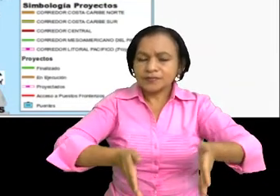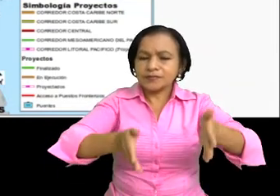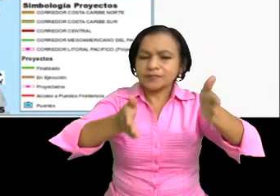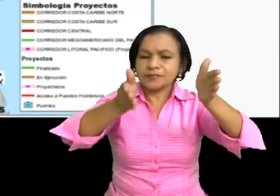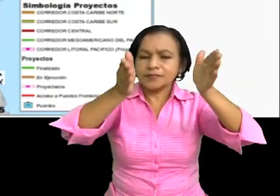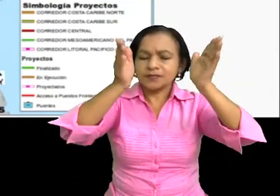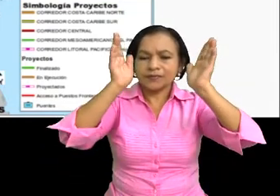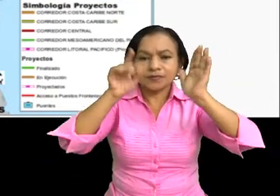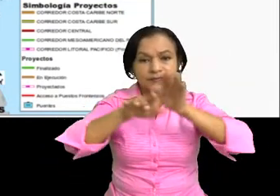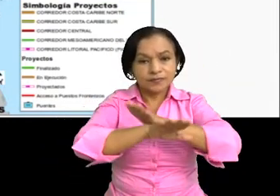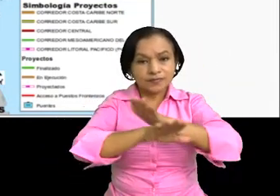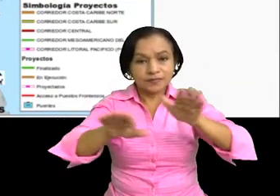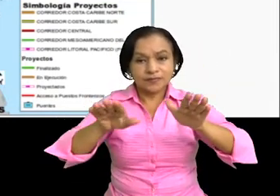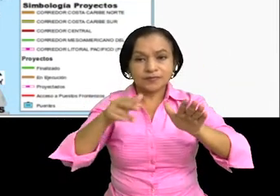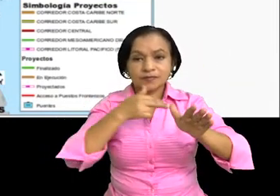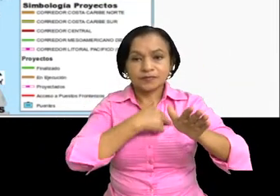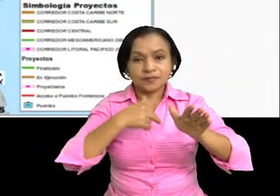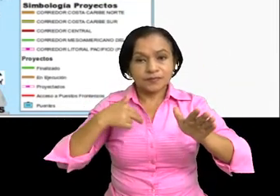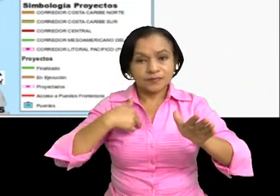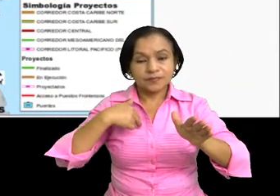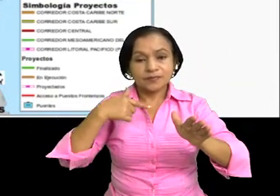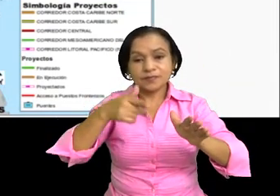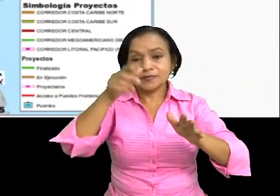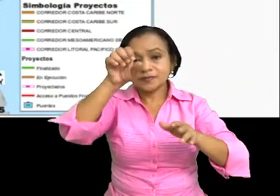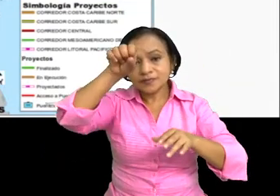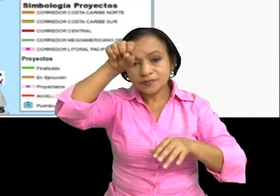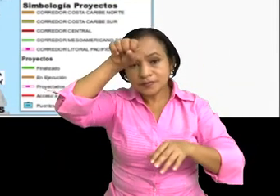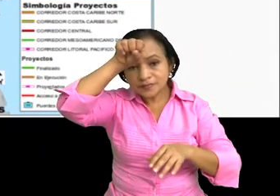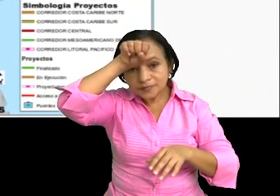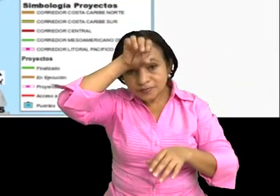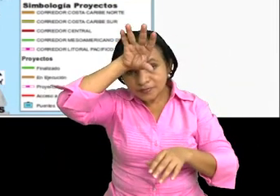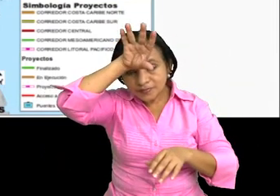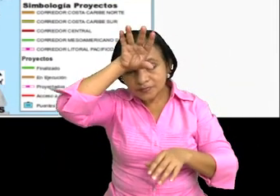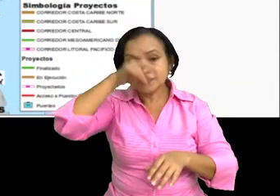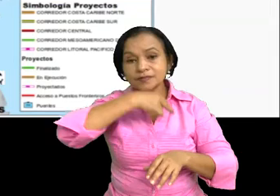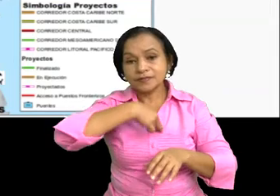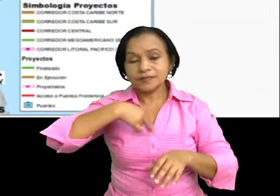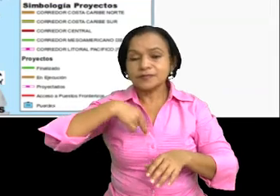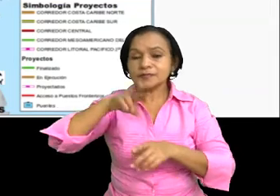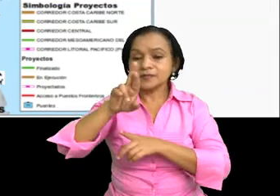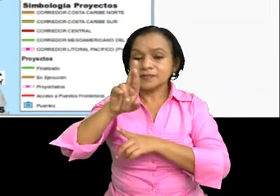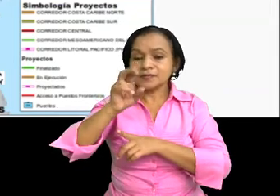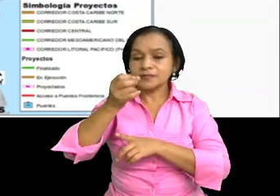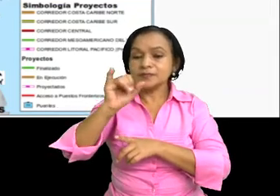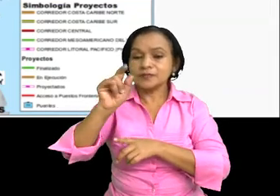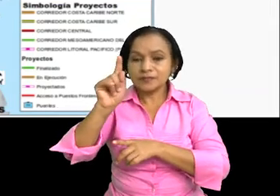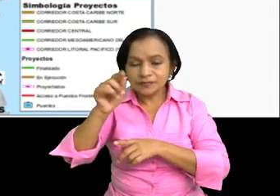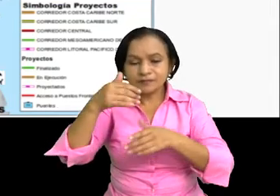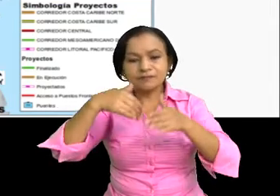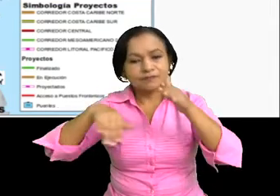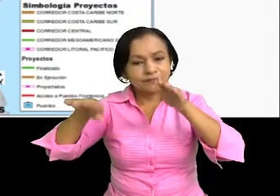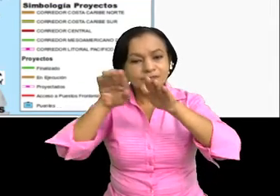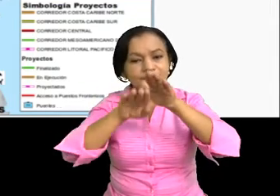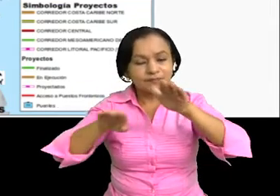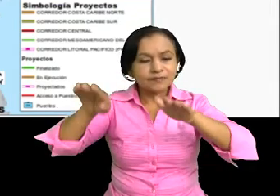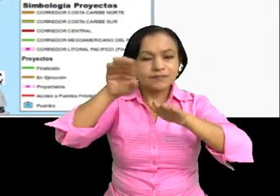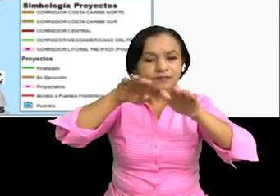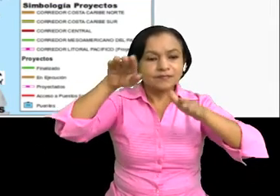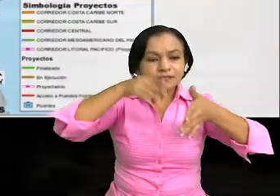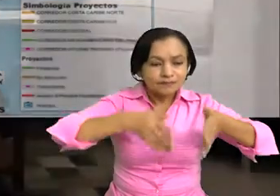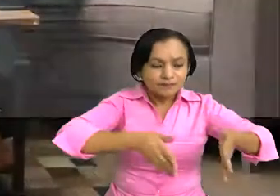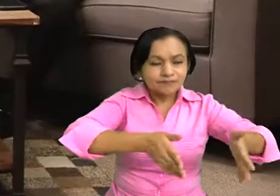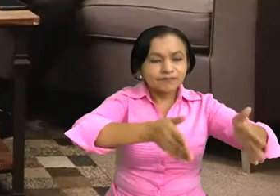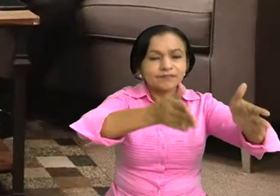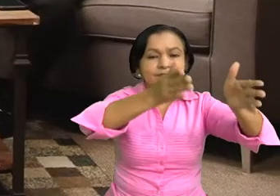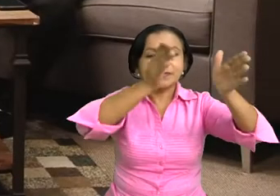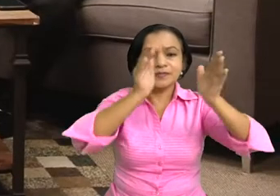que se está terminando ya hacia Ciuna, y vamos hacia Rosita, y vamos a ir hacia Bonanza,